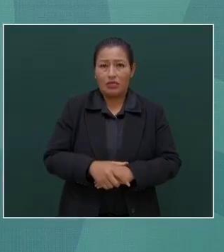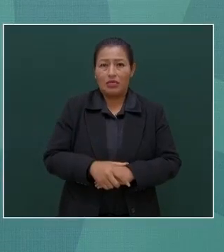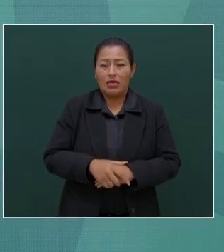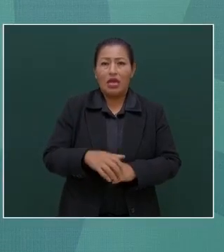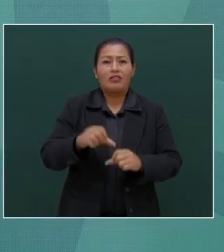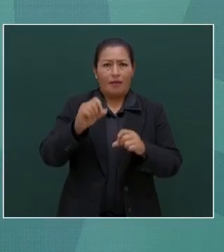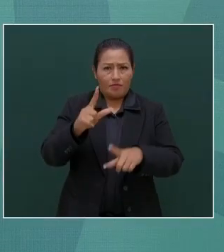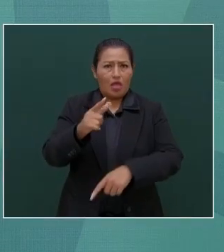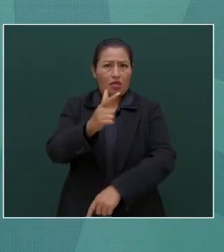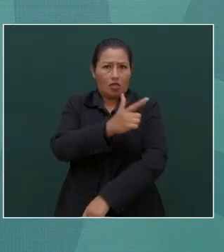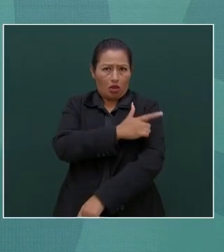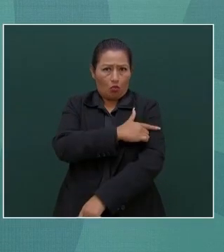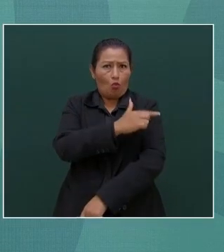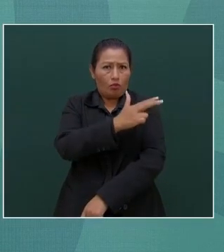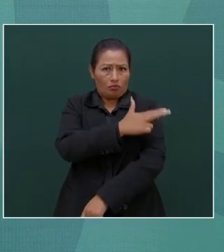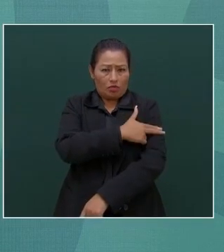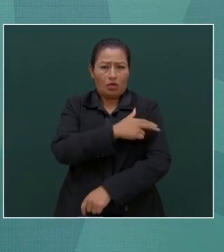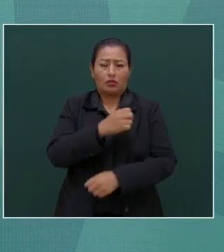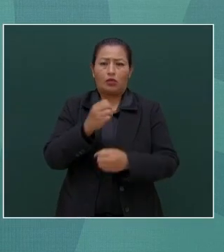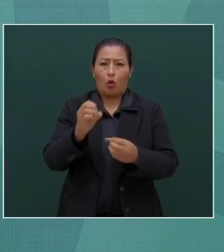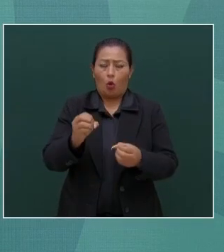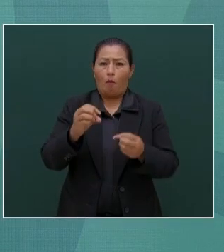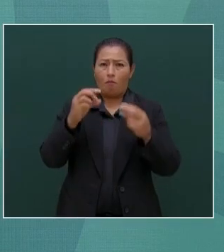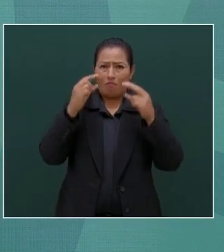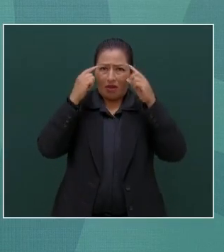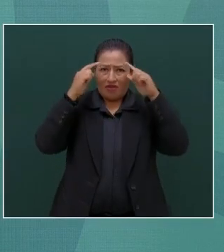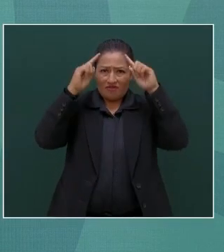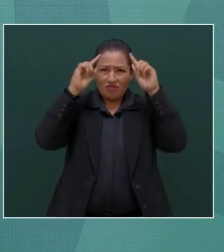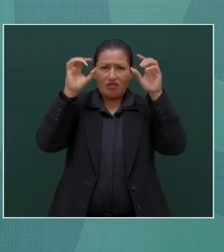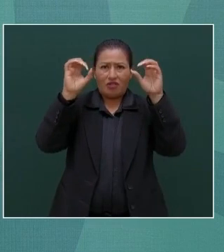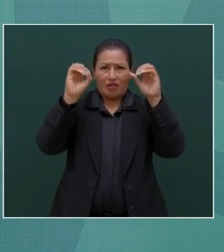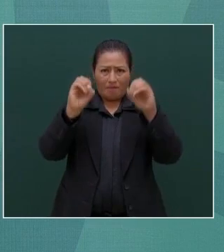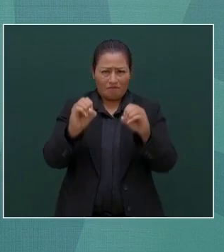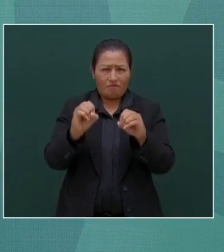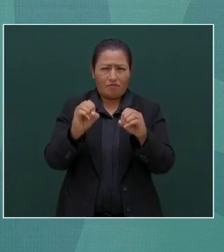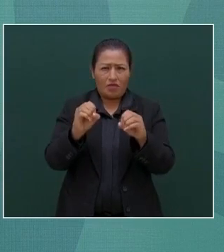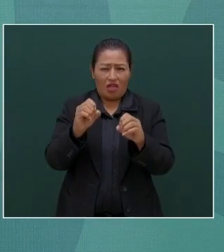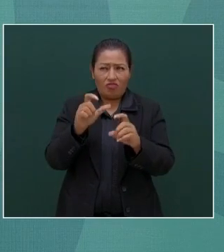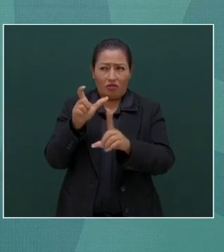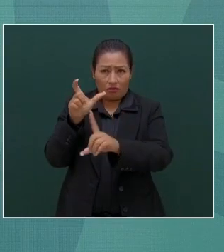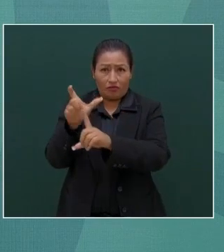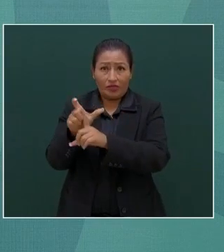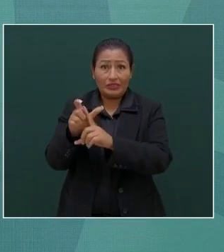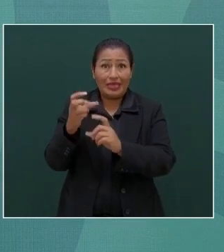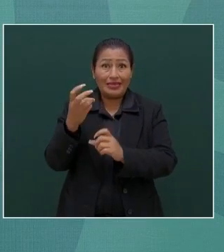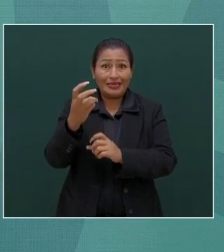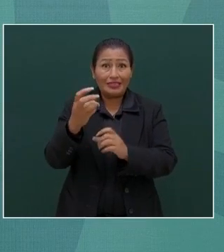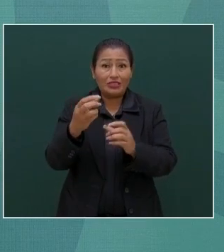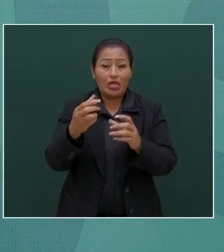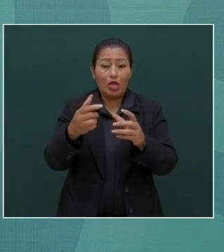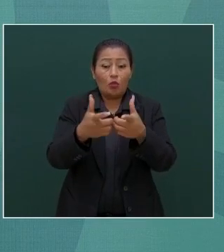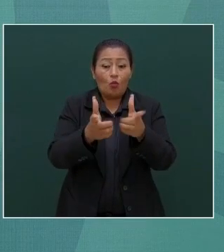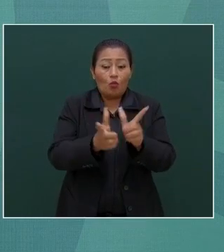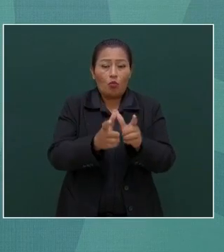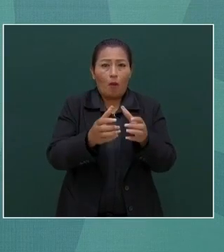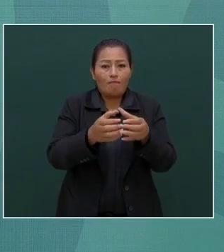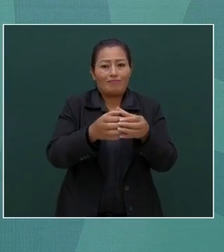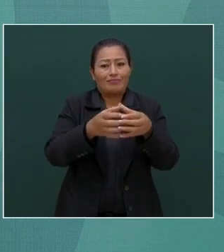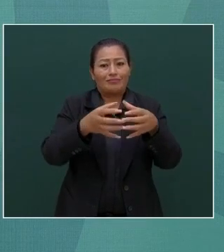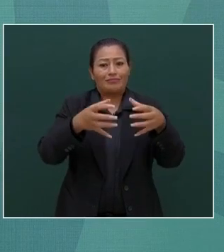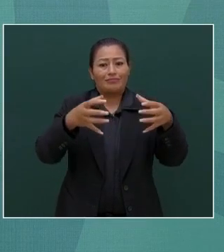tanto de la Guardia como Marina como Defensa, es mayor al número de